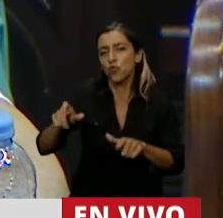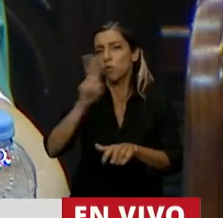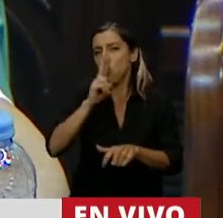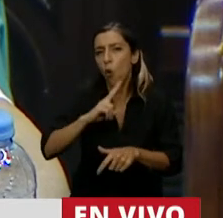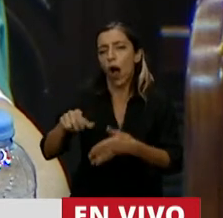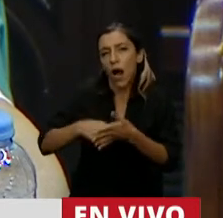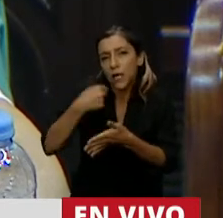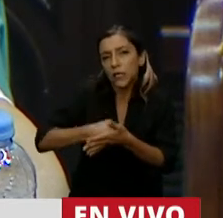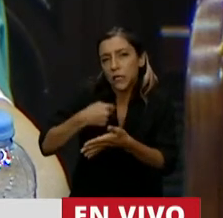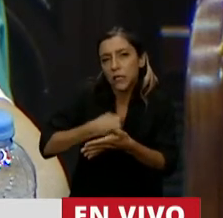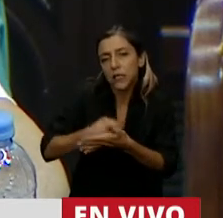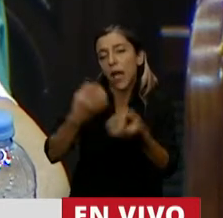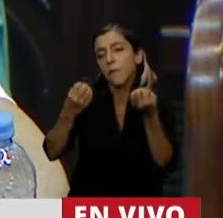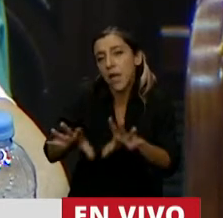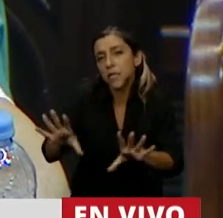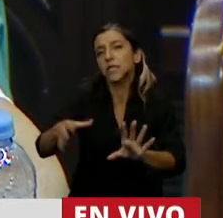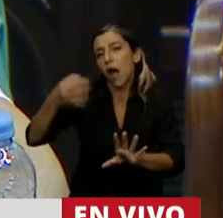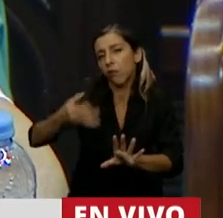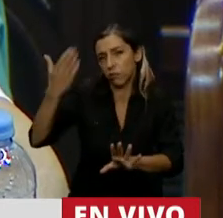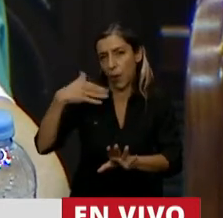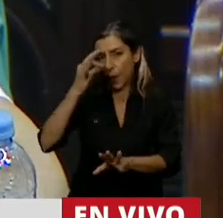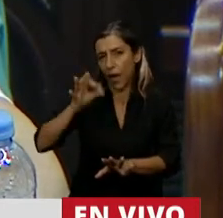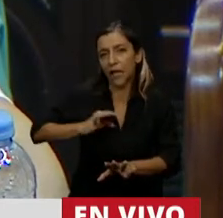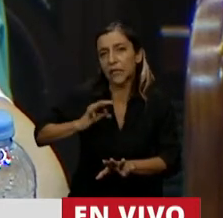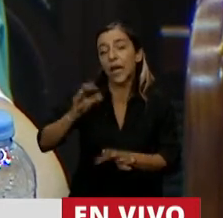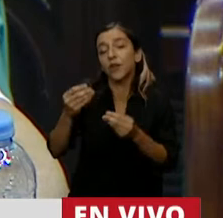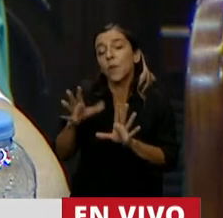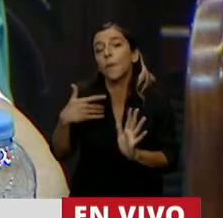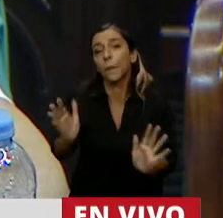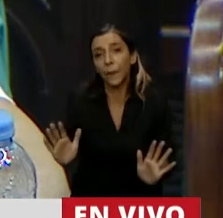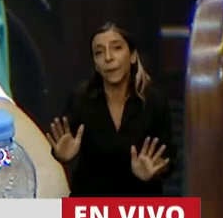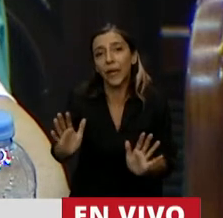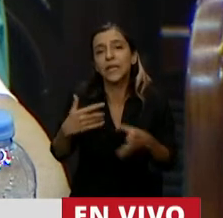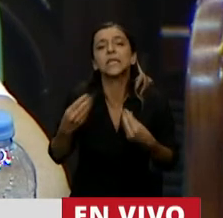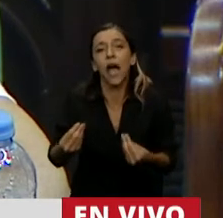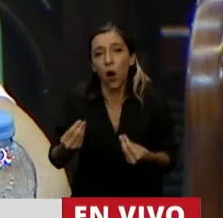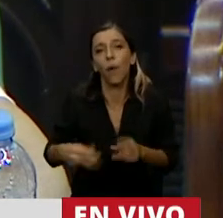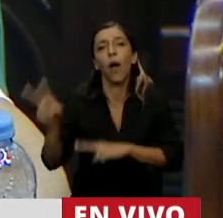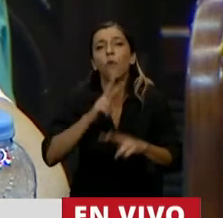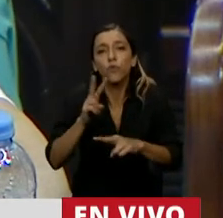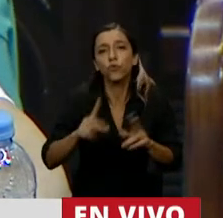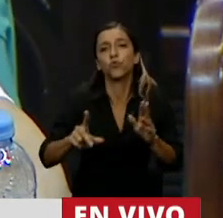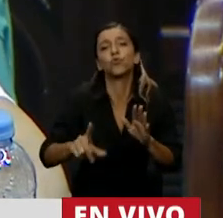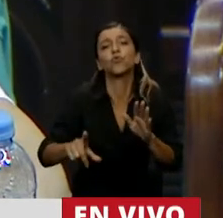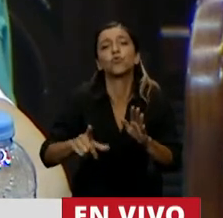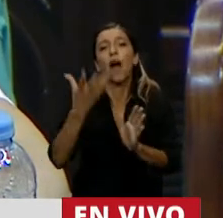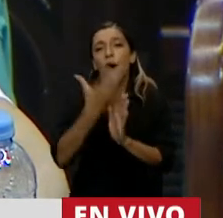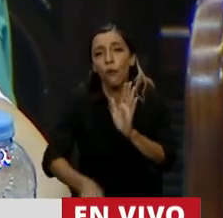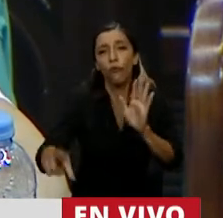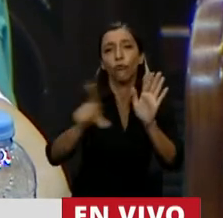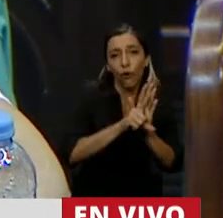mujeres que comenzó, como dije, hace 20 años, bajo un lema: aborto legal,